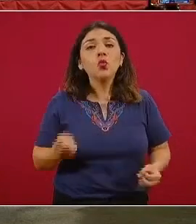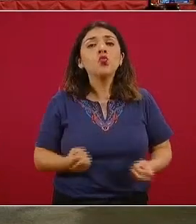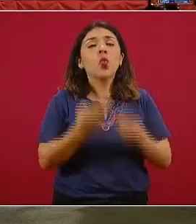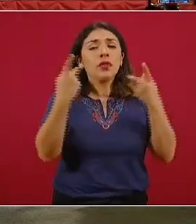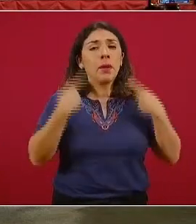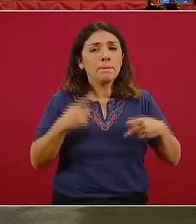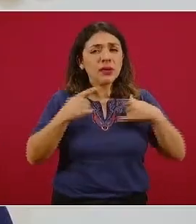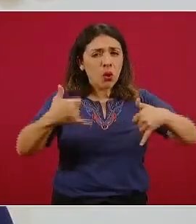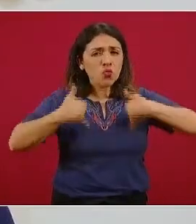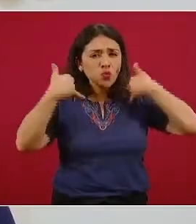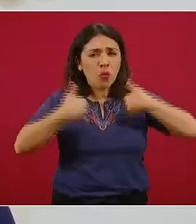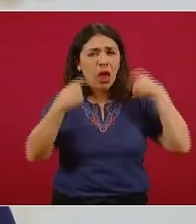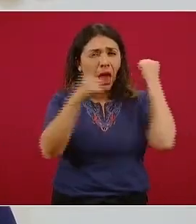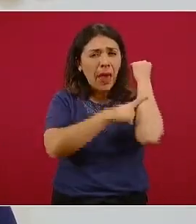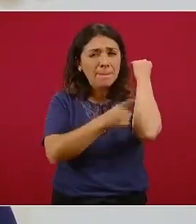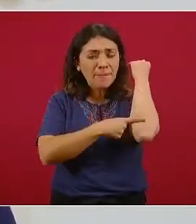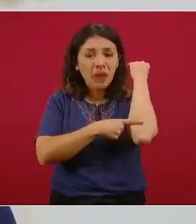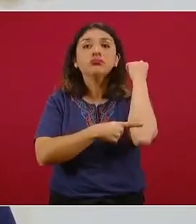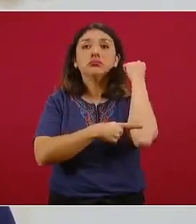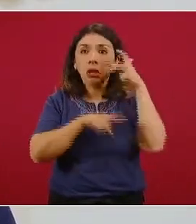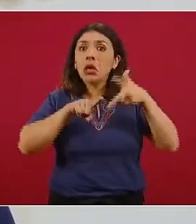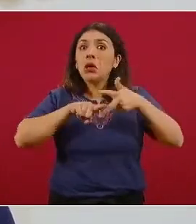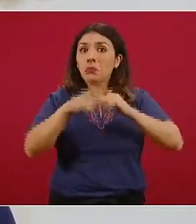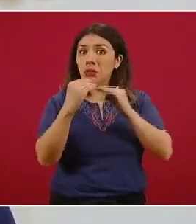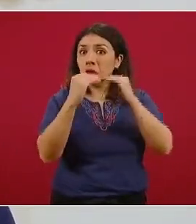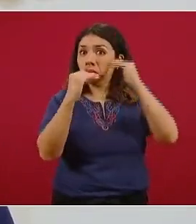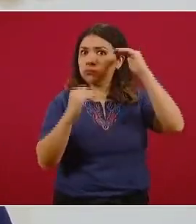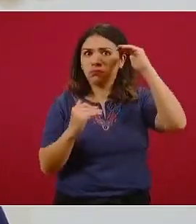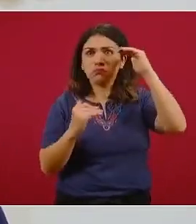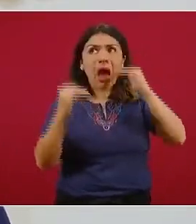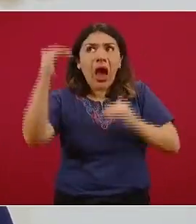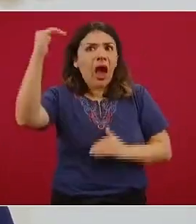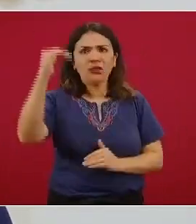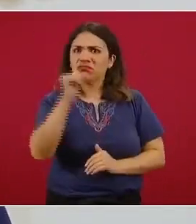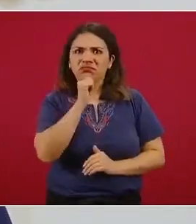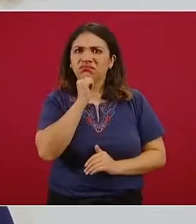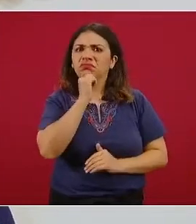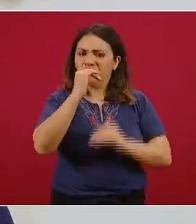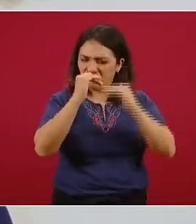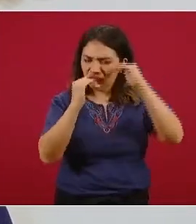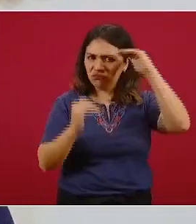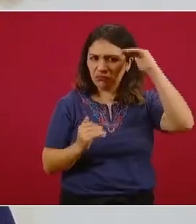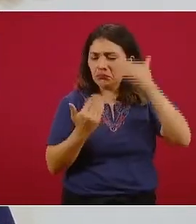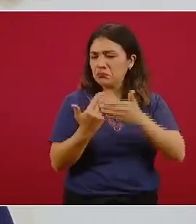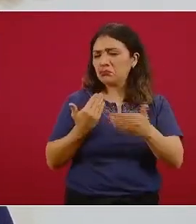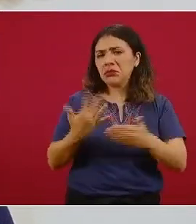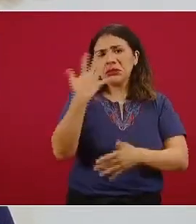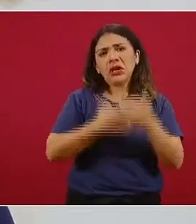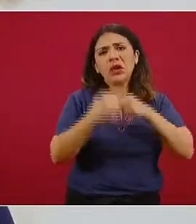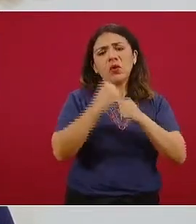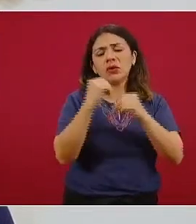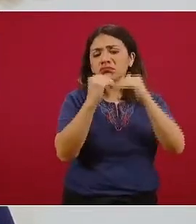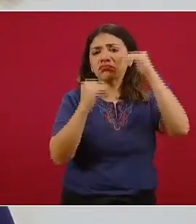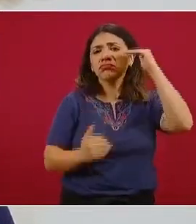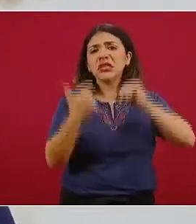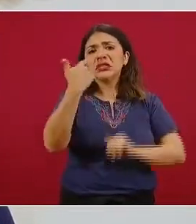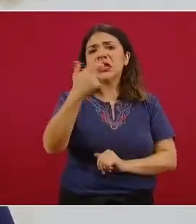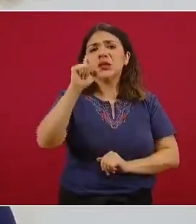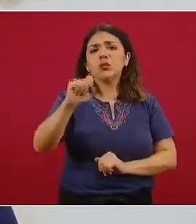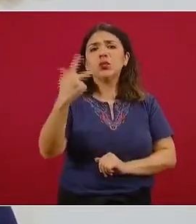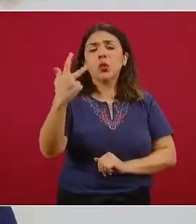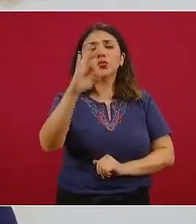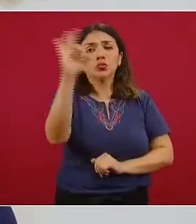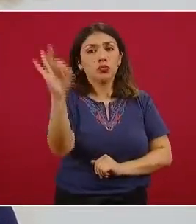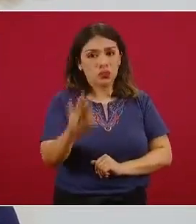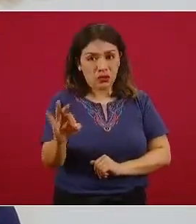de adolescentes está descendiendo, no está creciendo. Y en los últimos 5 años bajó